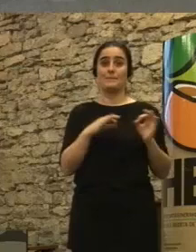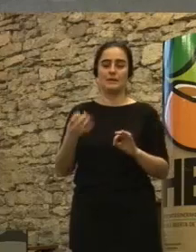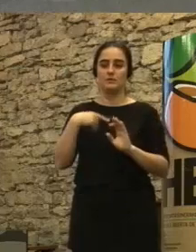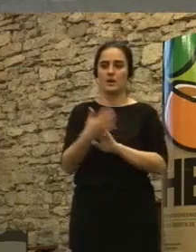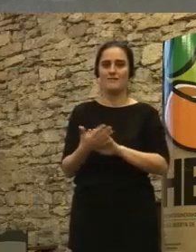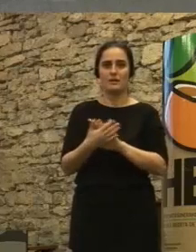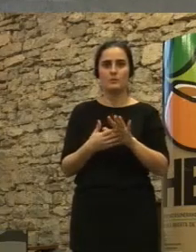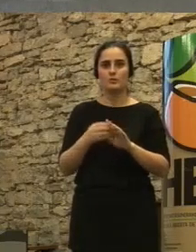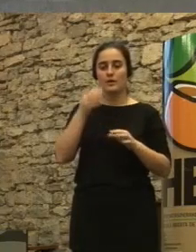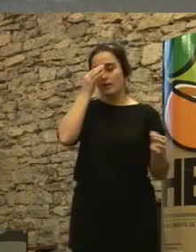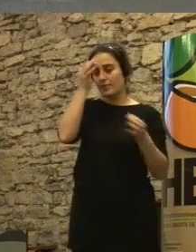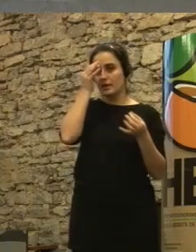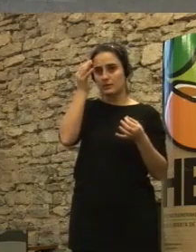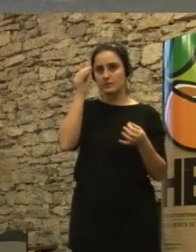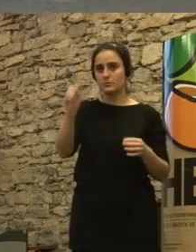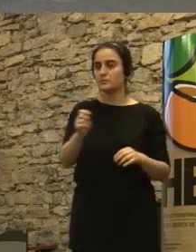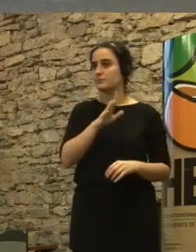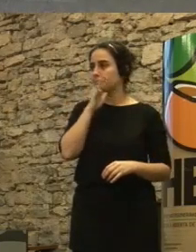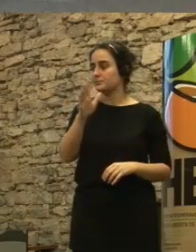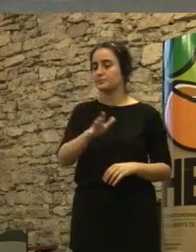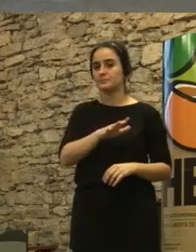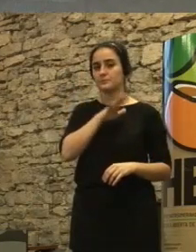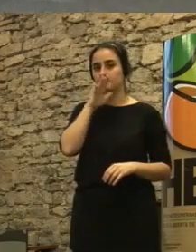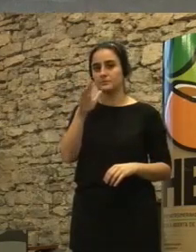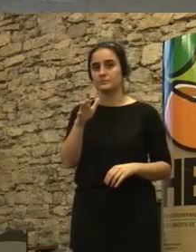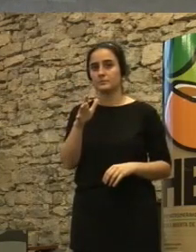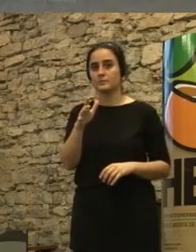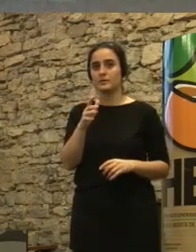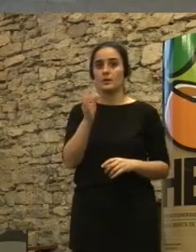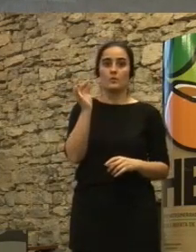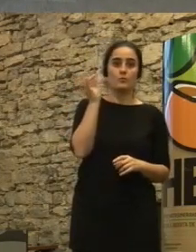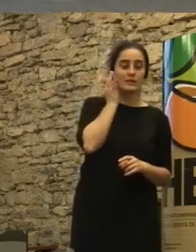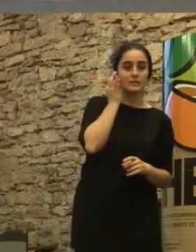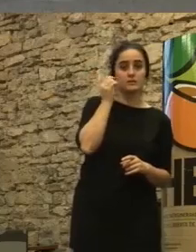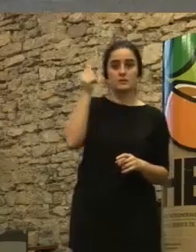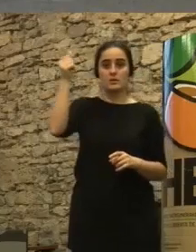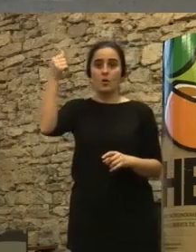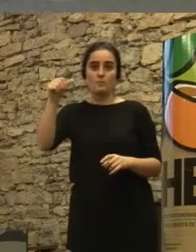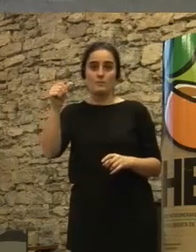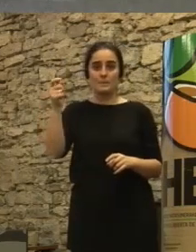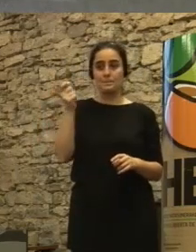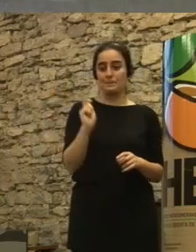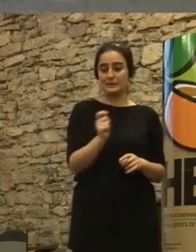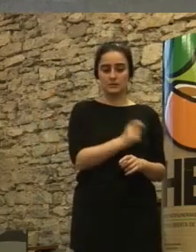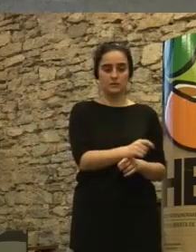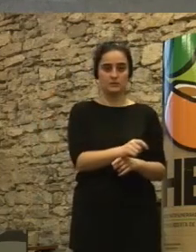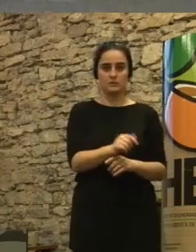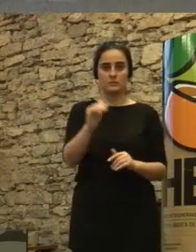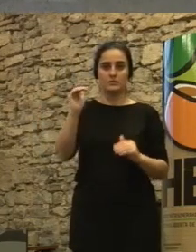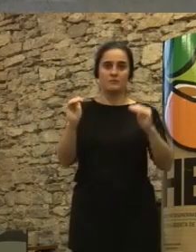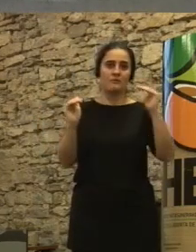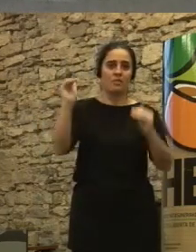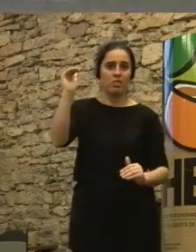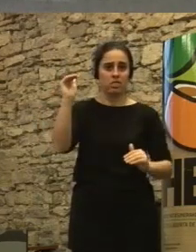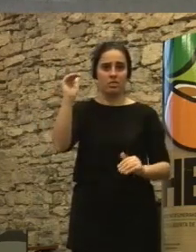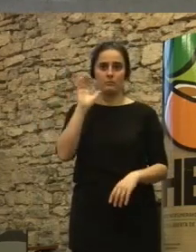son demoledores respecto a las pensiones que cobran las mujeres y a las que cobráis los hombres, ¿no? Y esa brecha